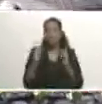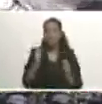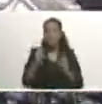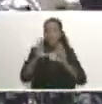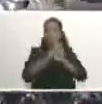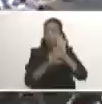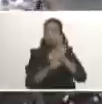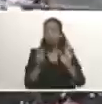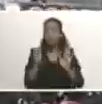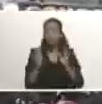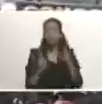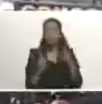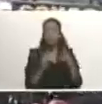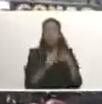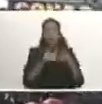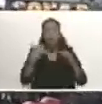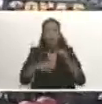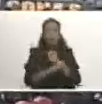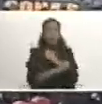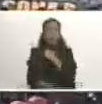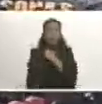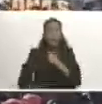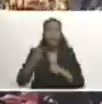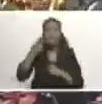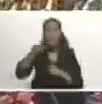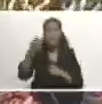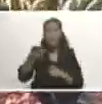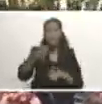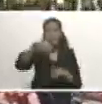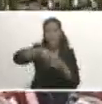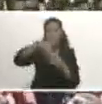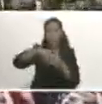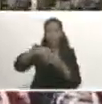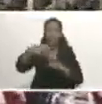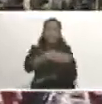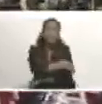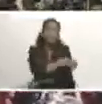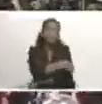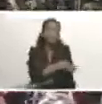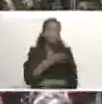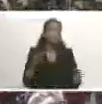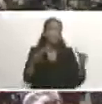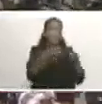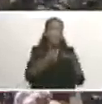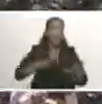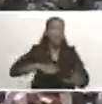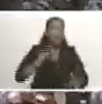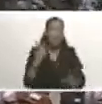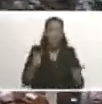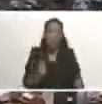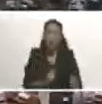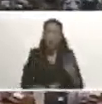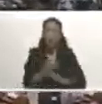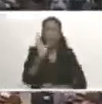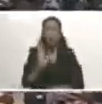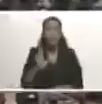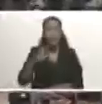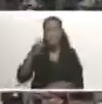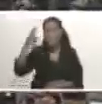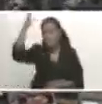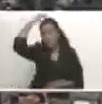Estado fallido, con la estafa política para los electores de la oposición venezolana, con el lanzamiento de falsos